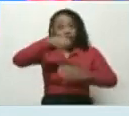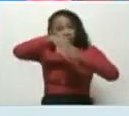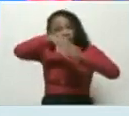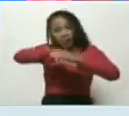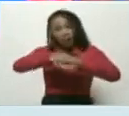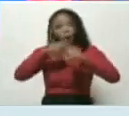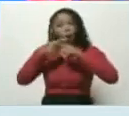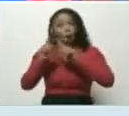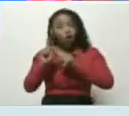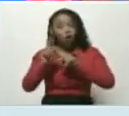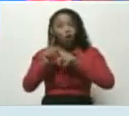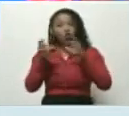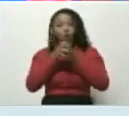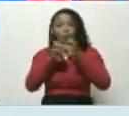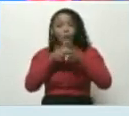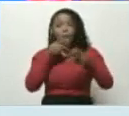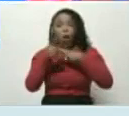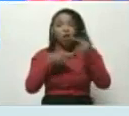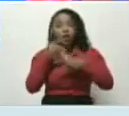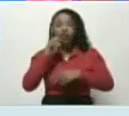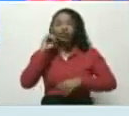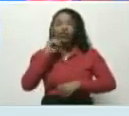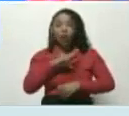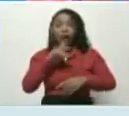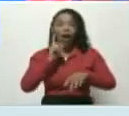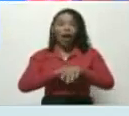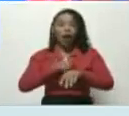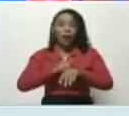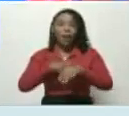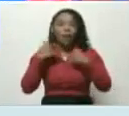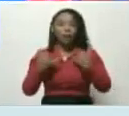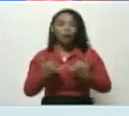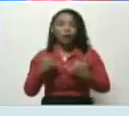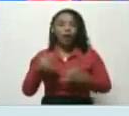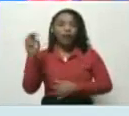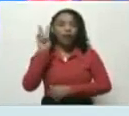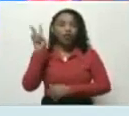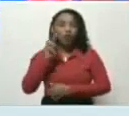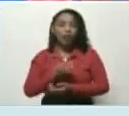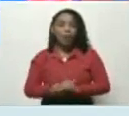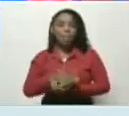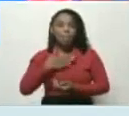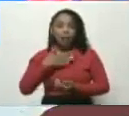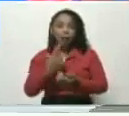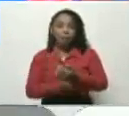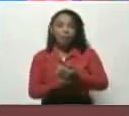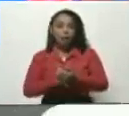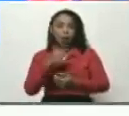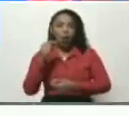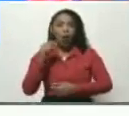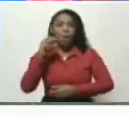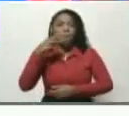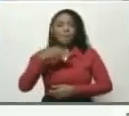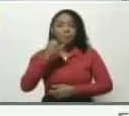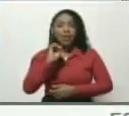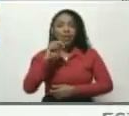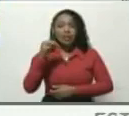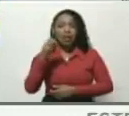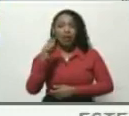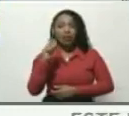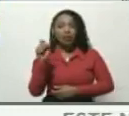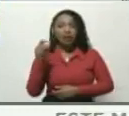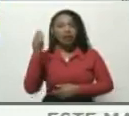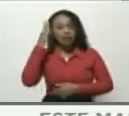de otros partidos políticos de la historia contemporánea de Venezuela. Mi hermano Eduardo Piñate sabe bien de qué